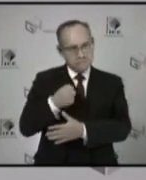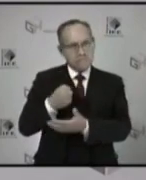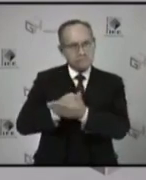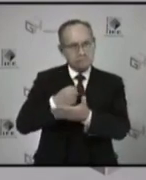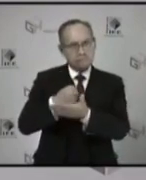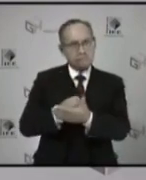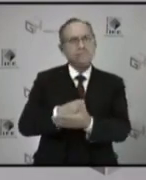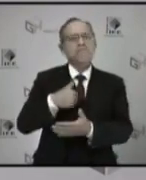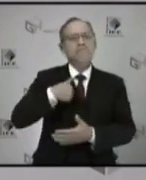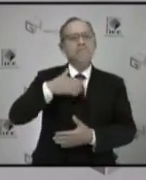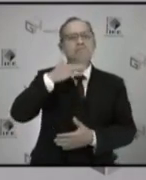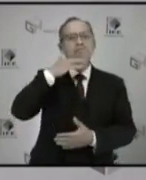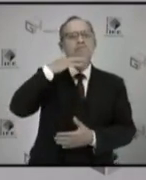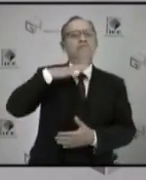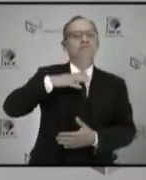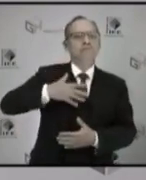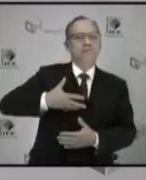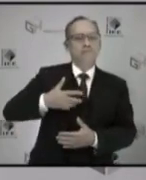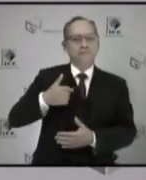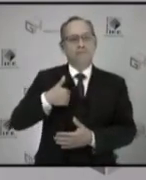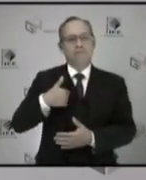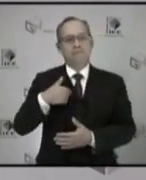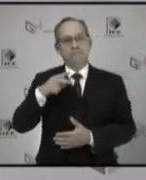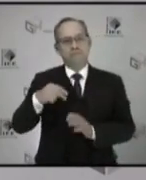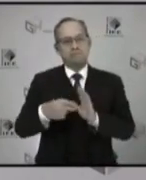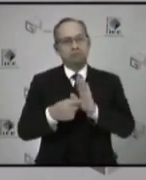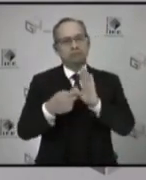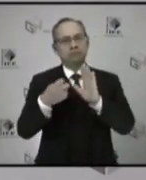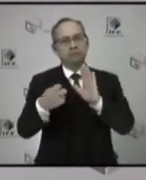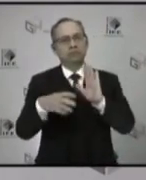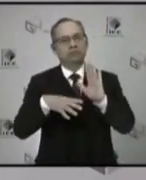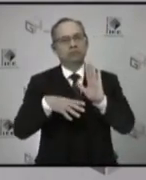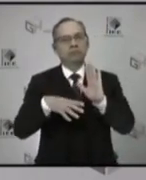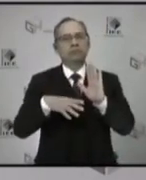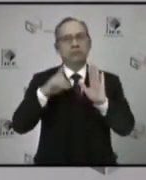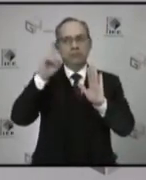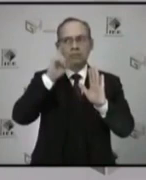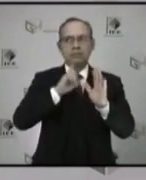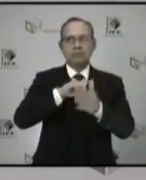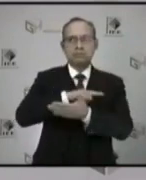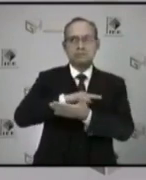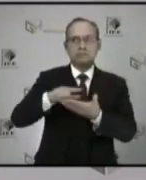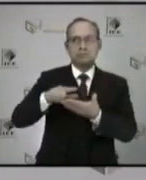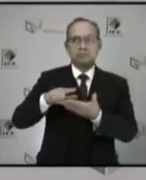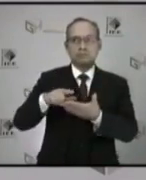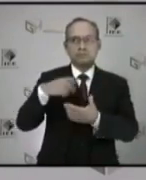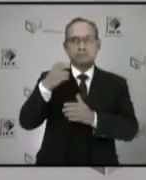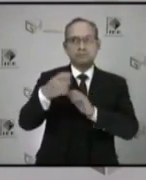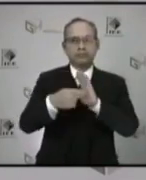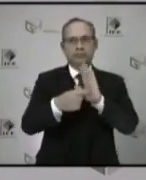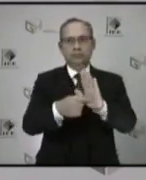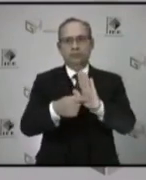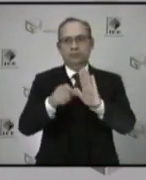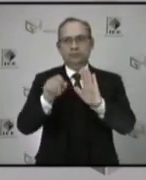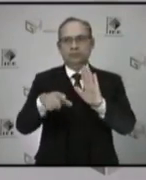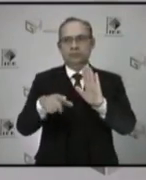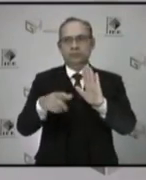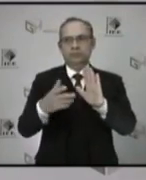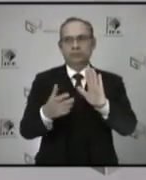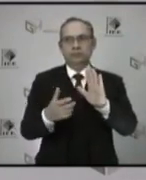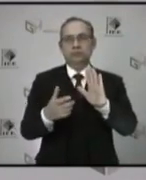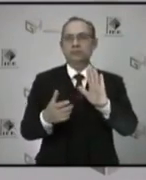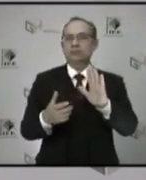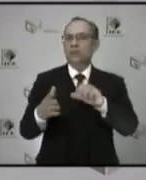frente arriba. Y me muevo con libertad porque soy una mujer limpia. Yo quiero que explique también por qué